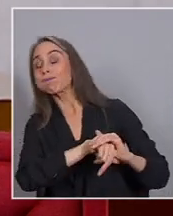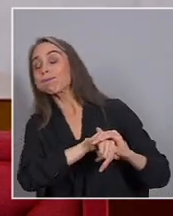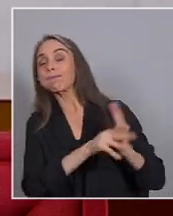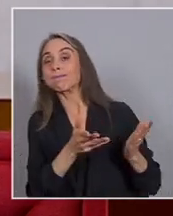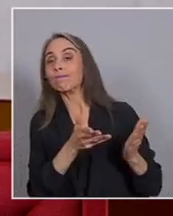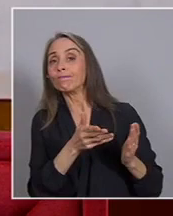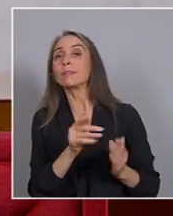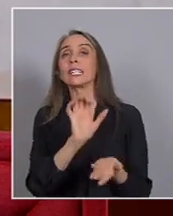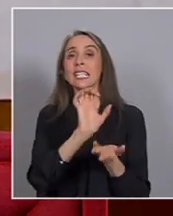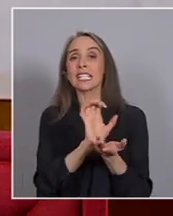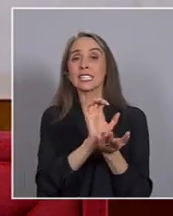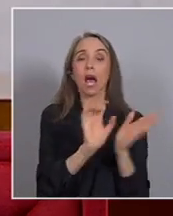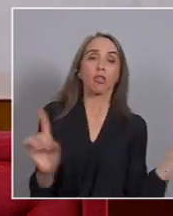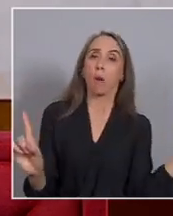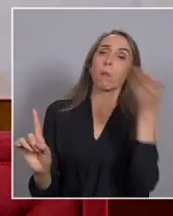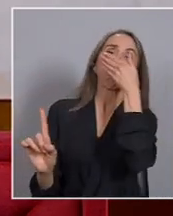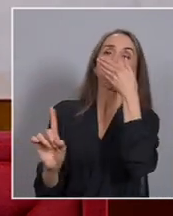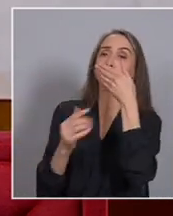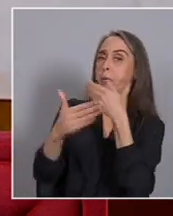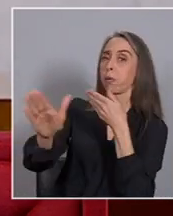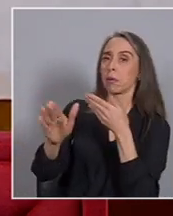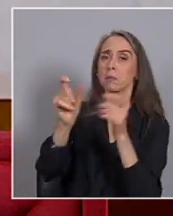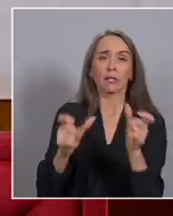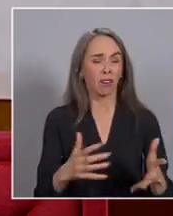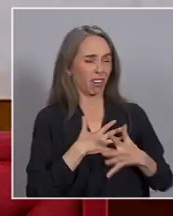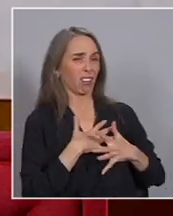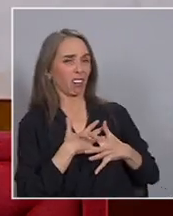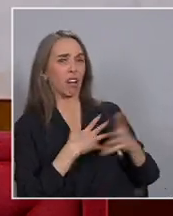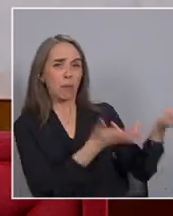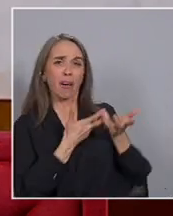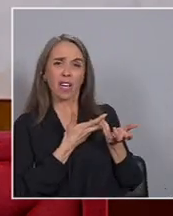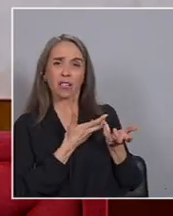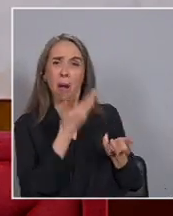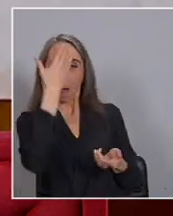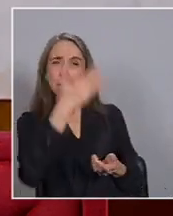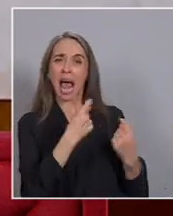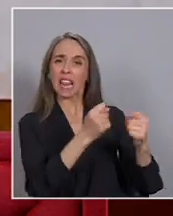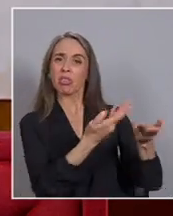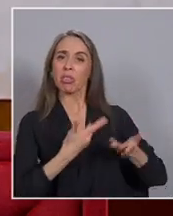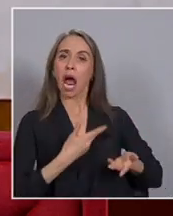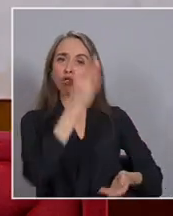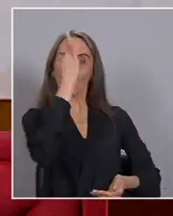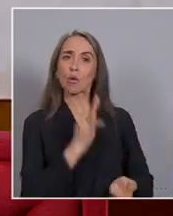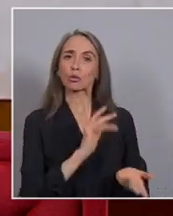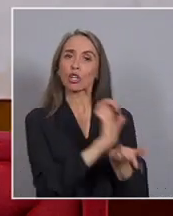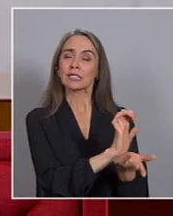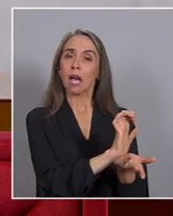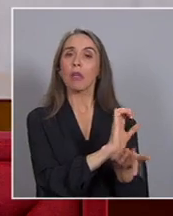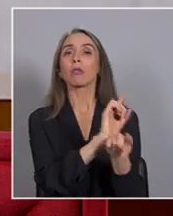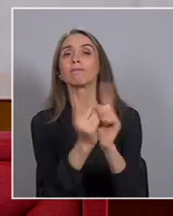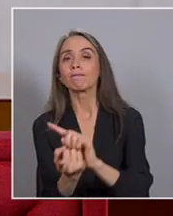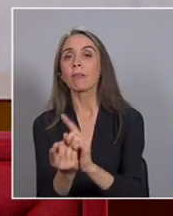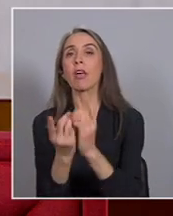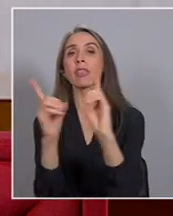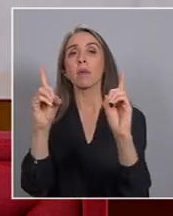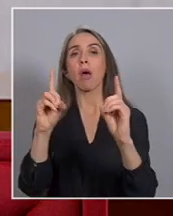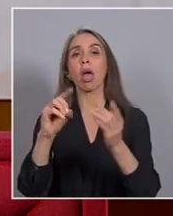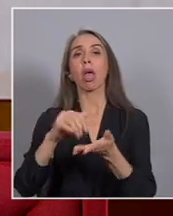Cuando el Estado da portazos, cuando la gente se siente violentada por el trato que recibe del Estado, se debilita también la